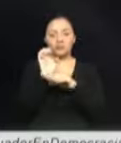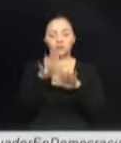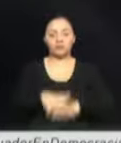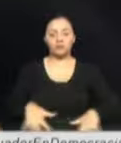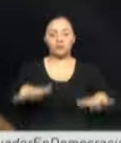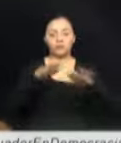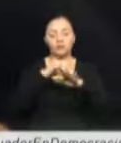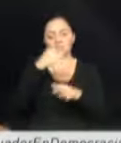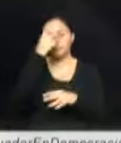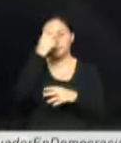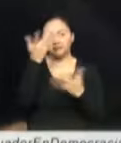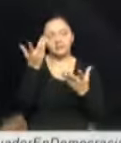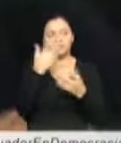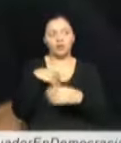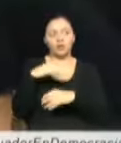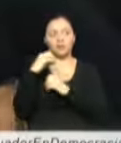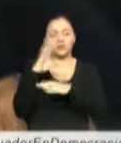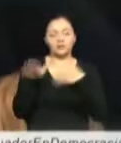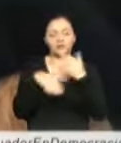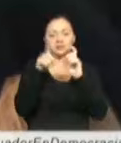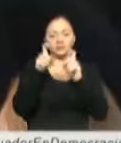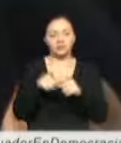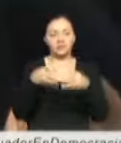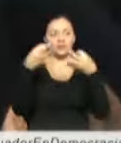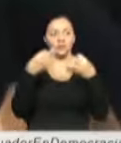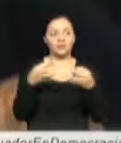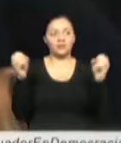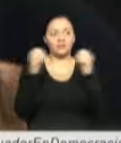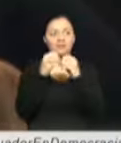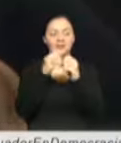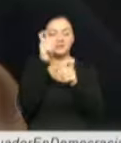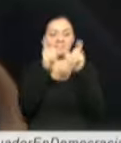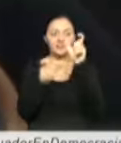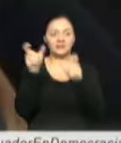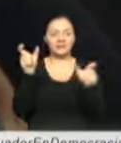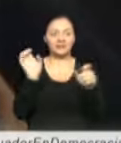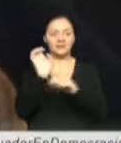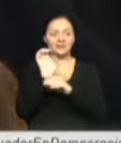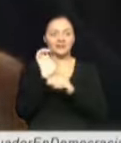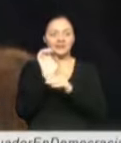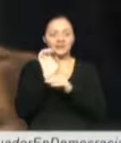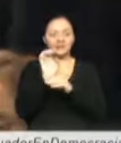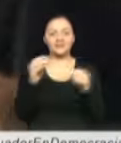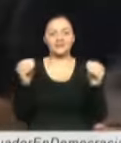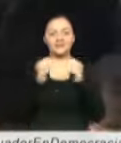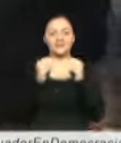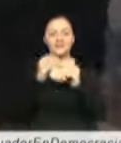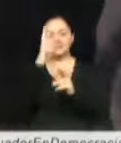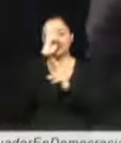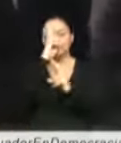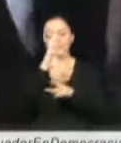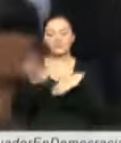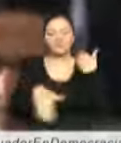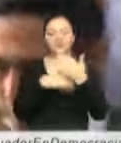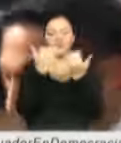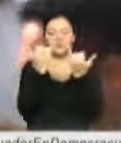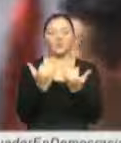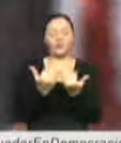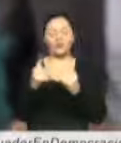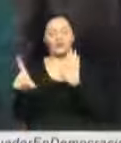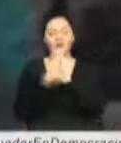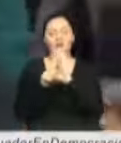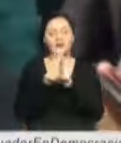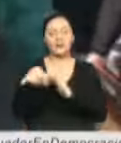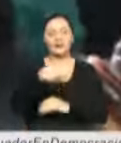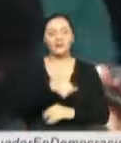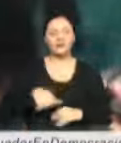deber obligatorio con el cual debemos cumplir los ciudadanos ecuatorianos para hacer respetar precisamente el Código de la